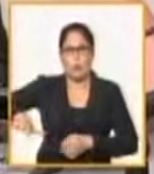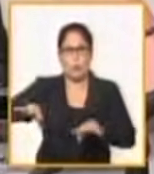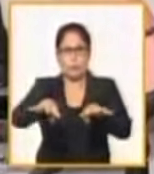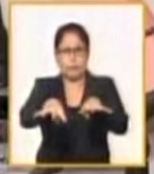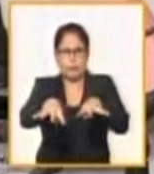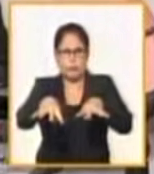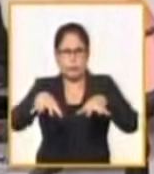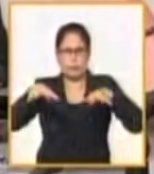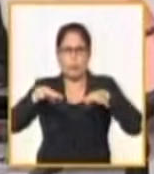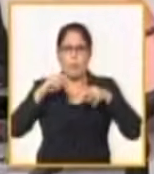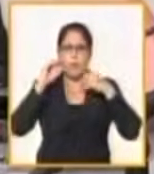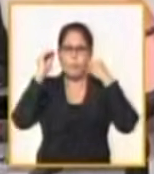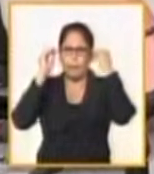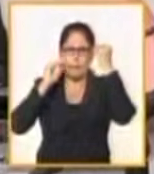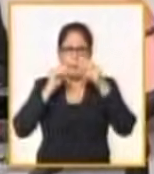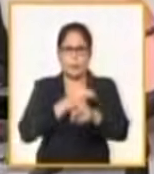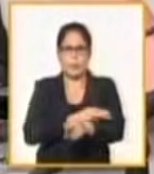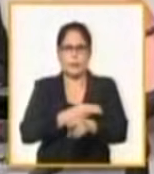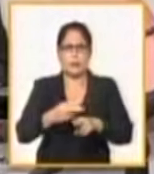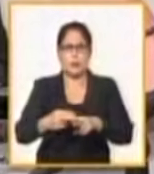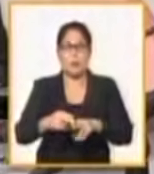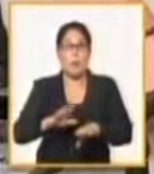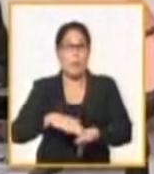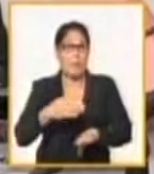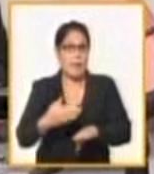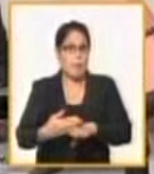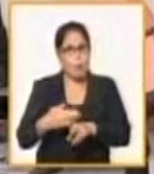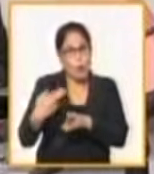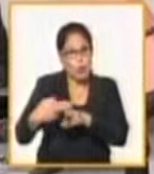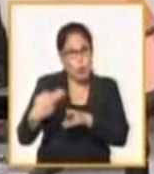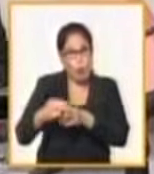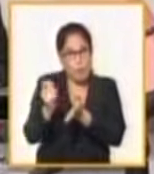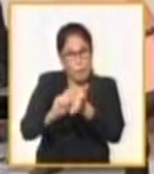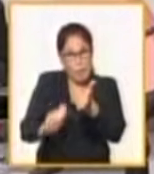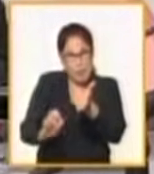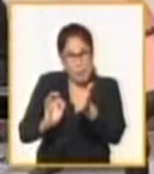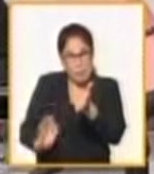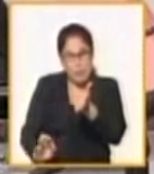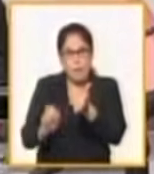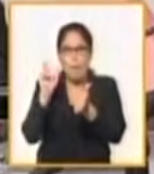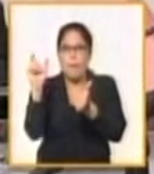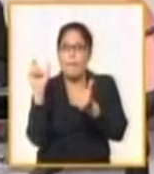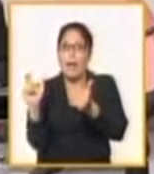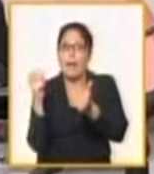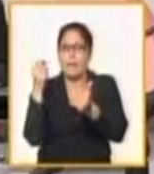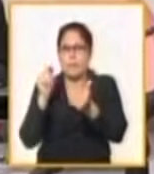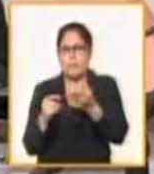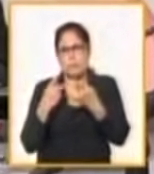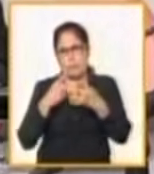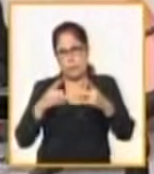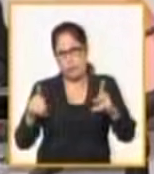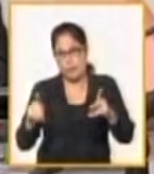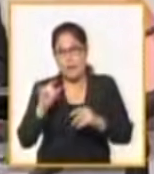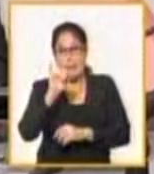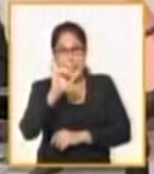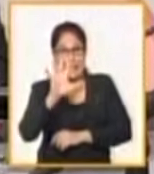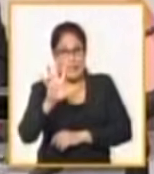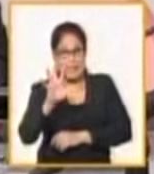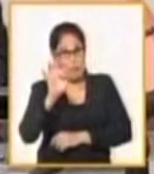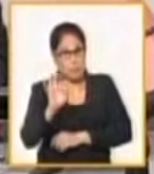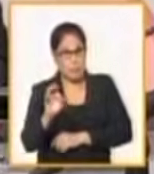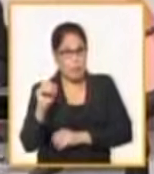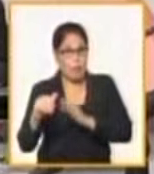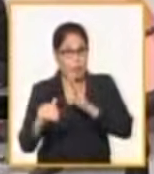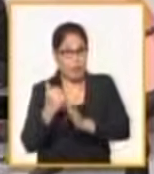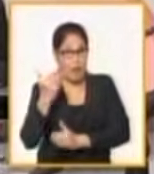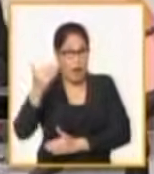una reflexión histórica que después conoceríamos como palabras a los intelectuales. Se cumplen 65 años de aquel acontecimiento y